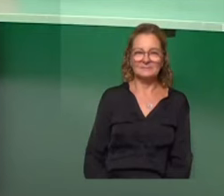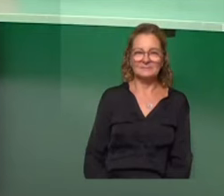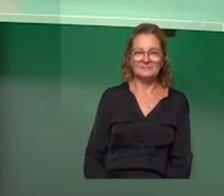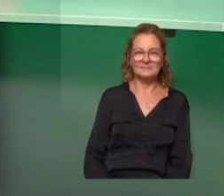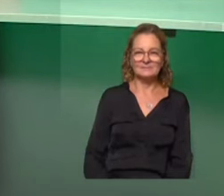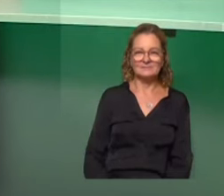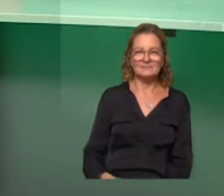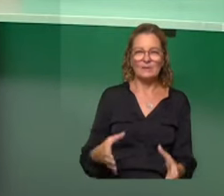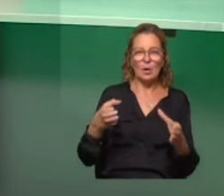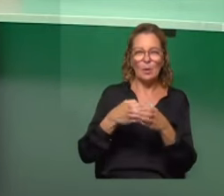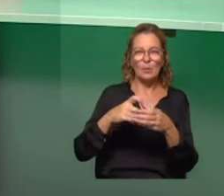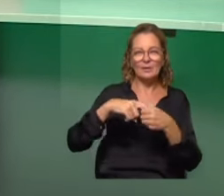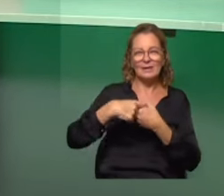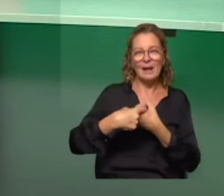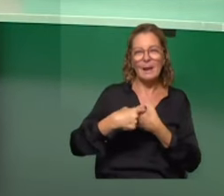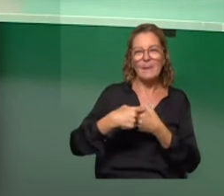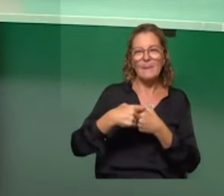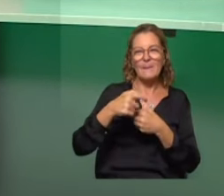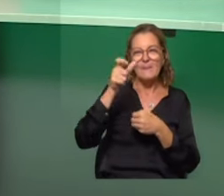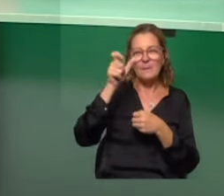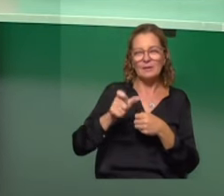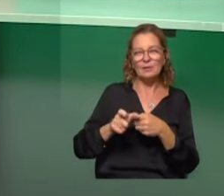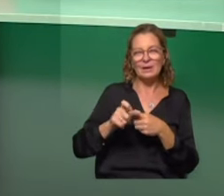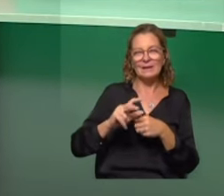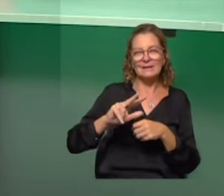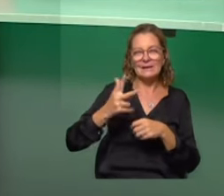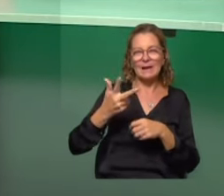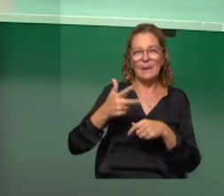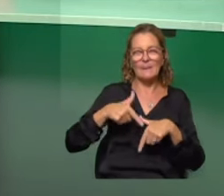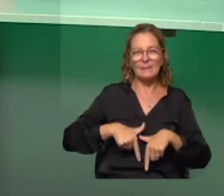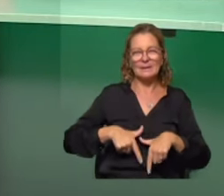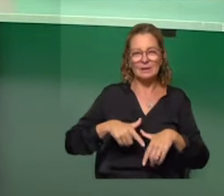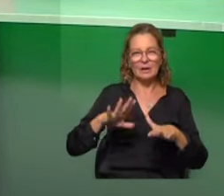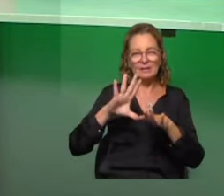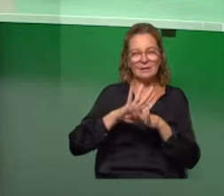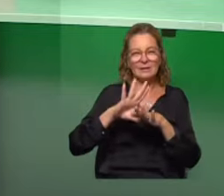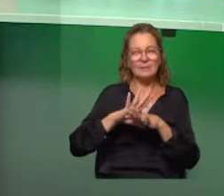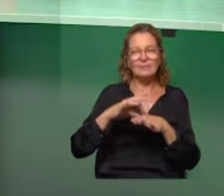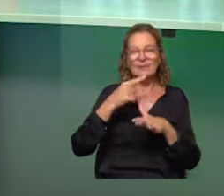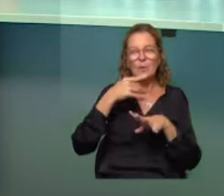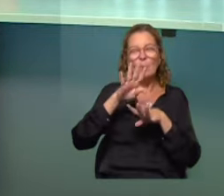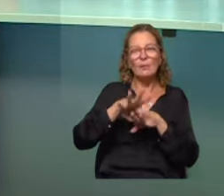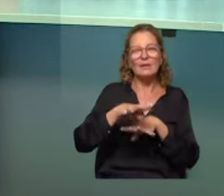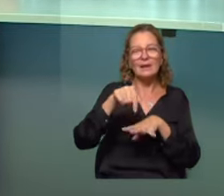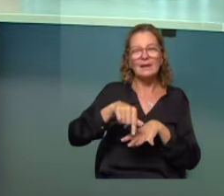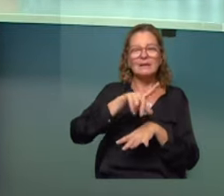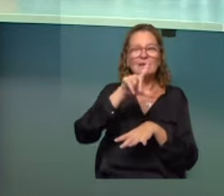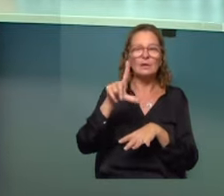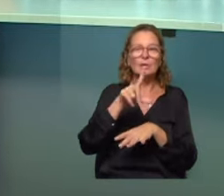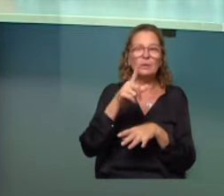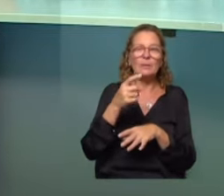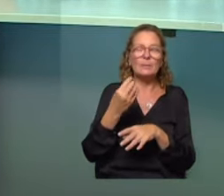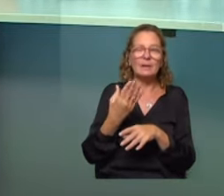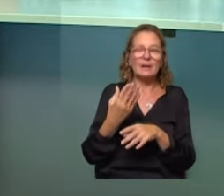Y el núcleo sindical del personal tercerizado del Ministerio de Desarrollo Social se movilizó este lunes